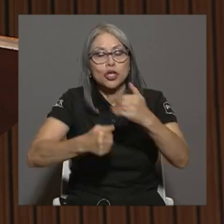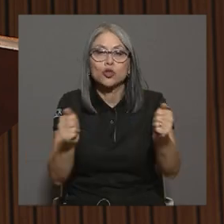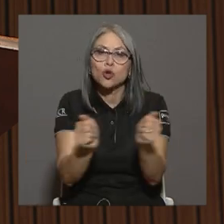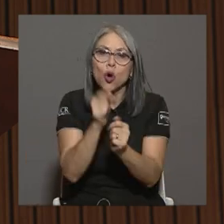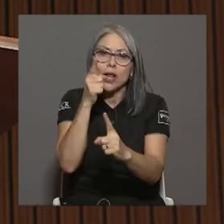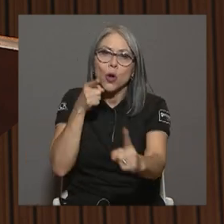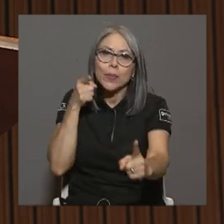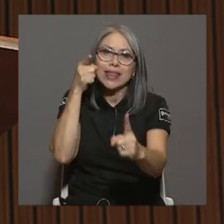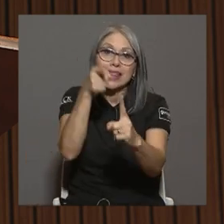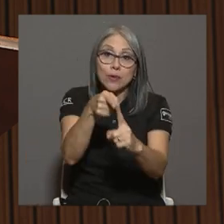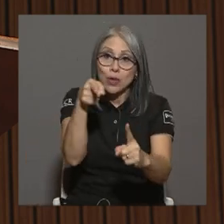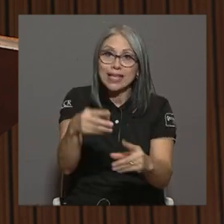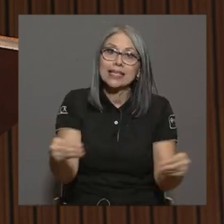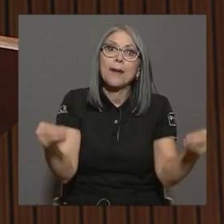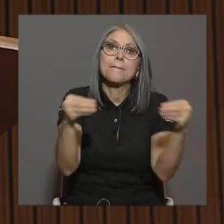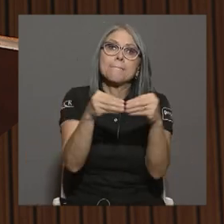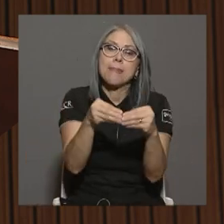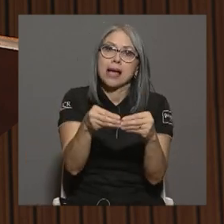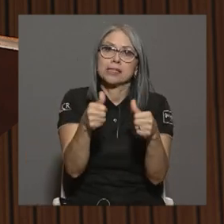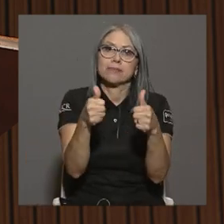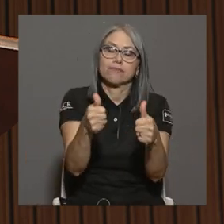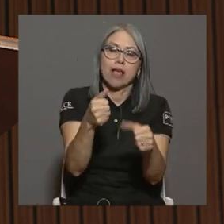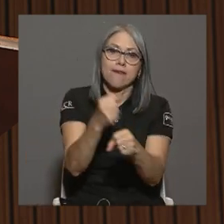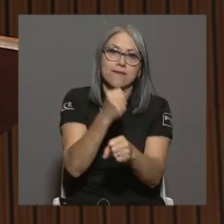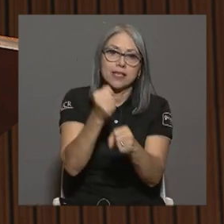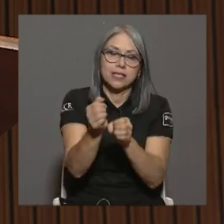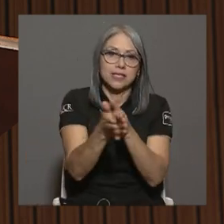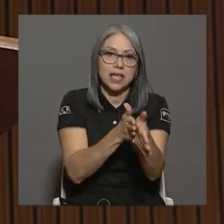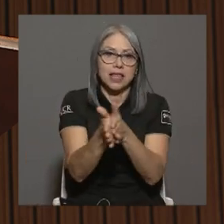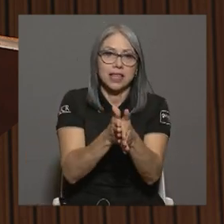de hacerlos más eficientes. Se están